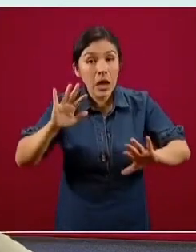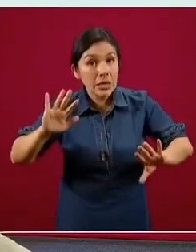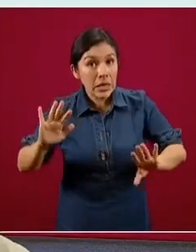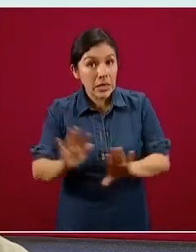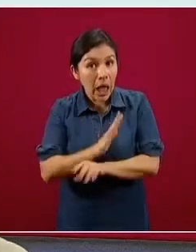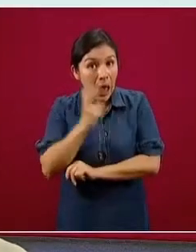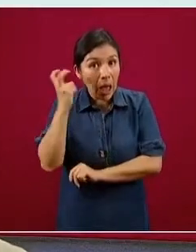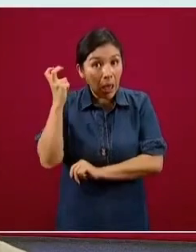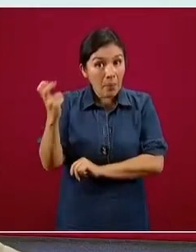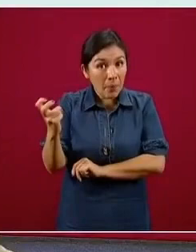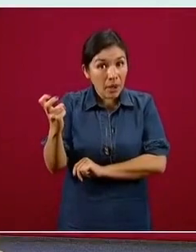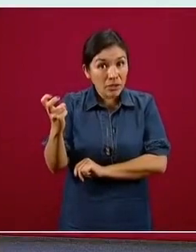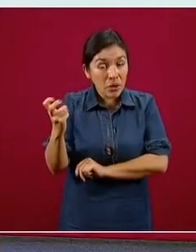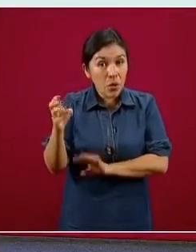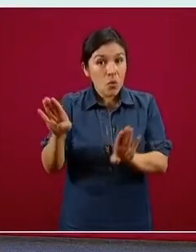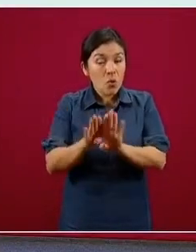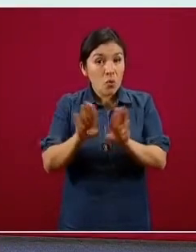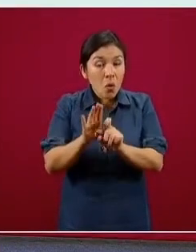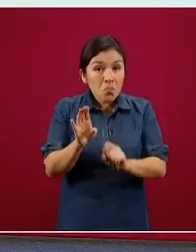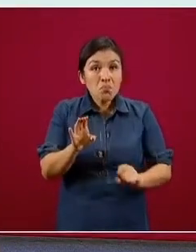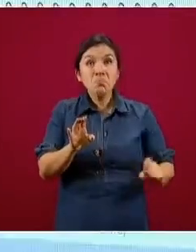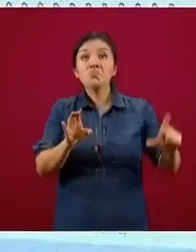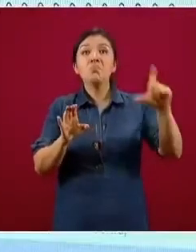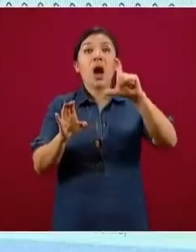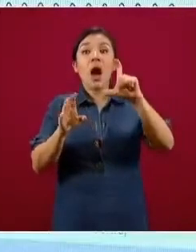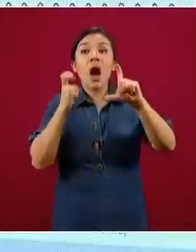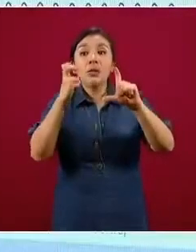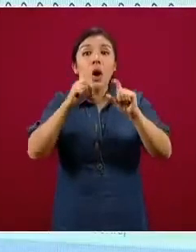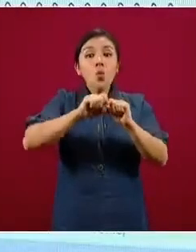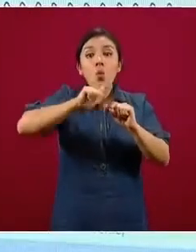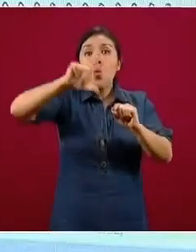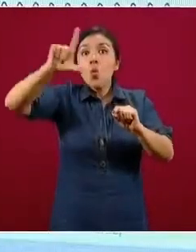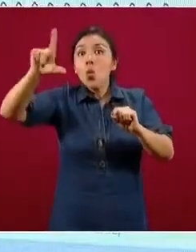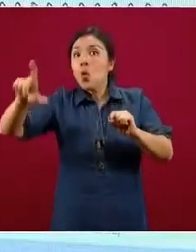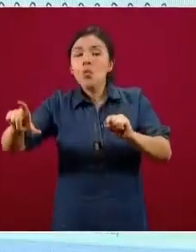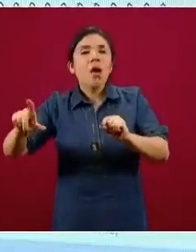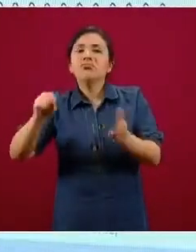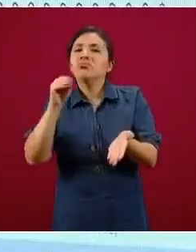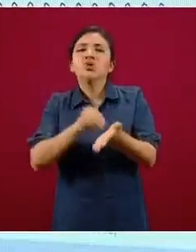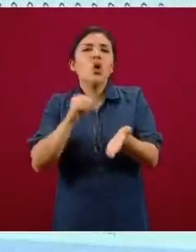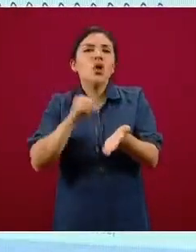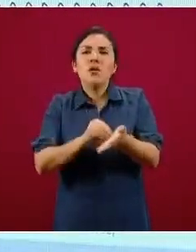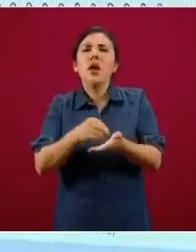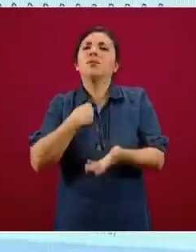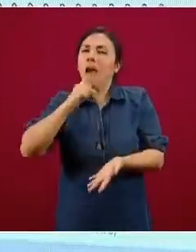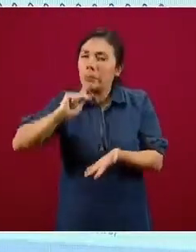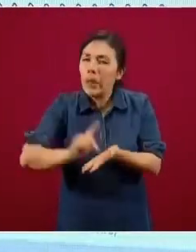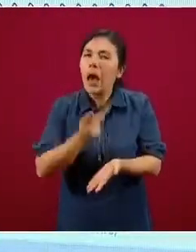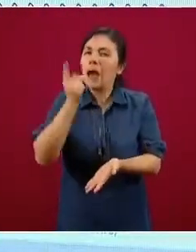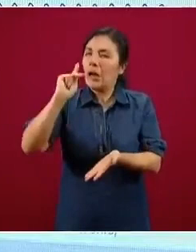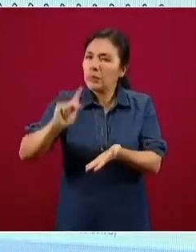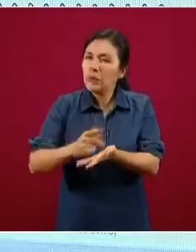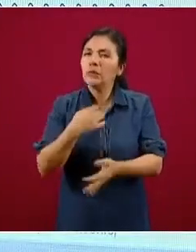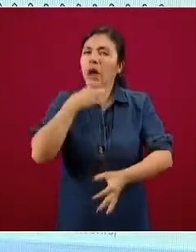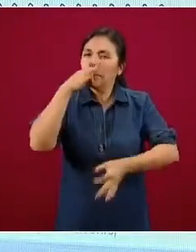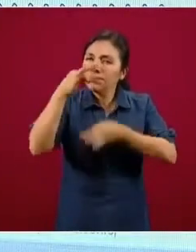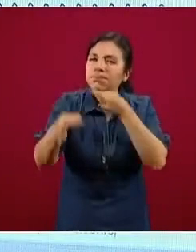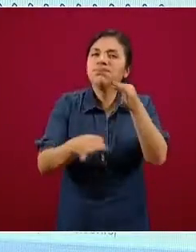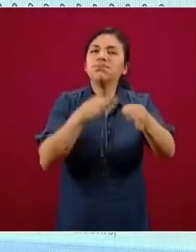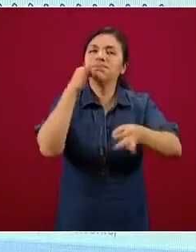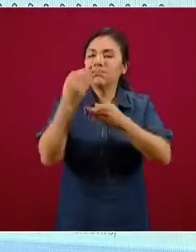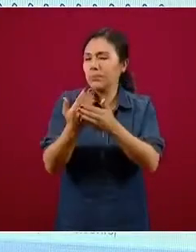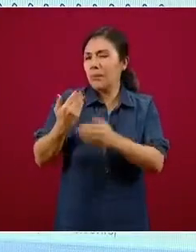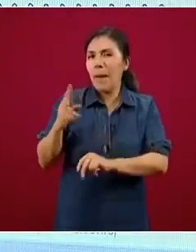cambian sustantivamente la forma de esta curva. Y hemos dicho varias veces, lo acabamos de enfatizar